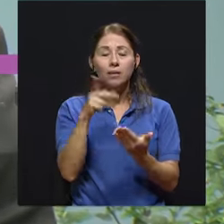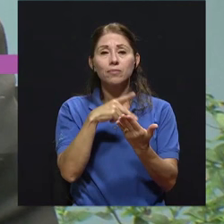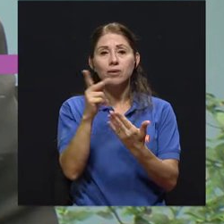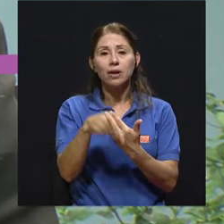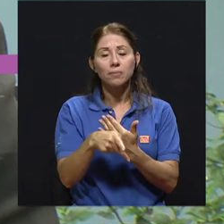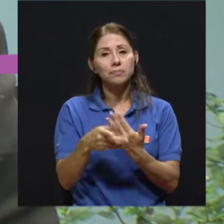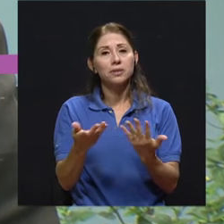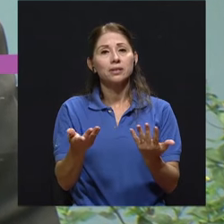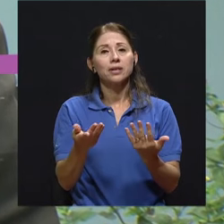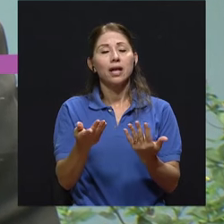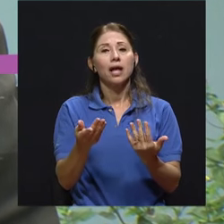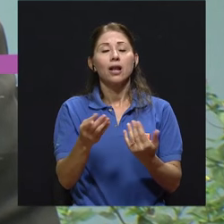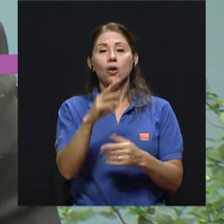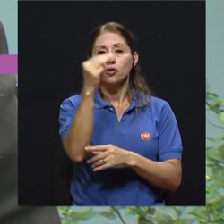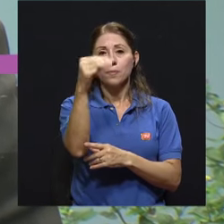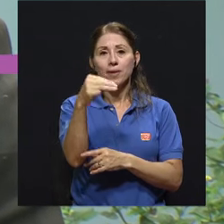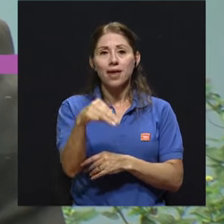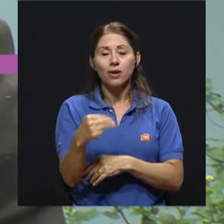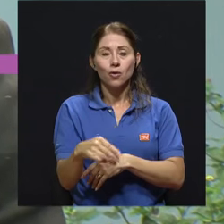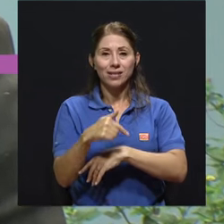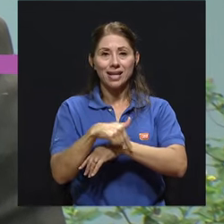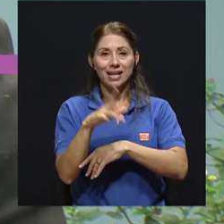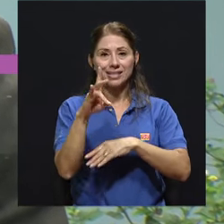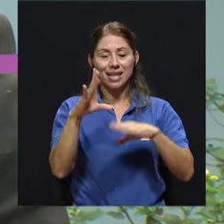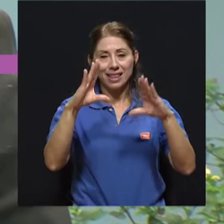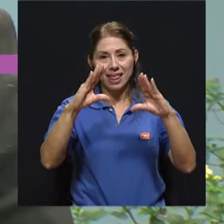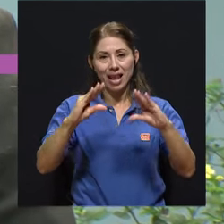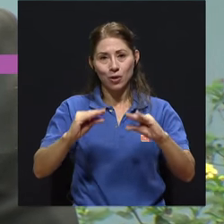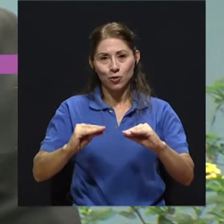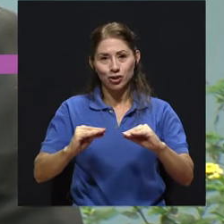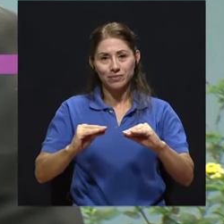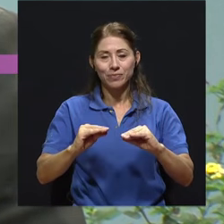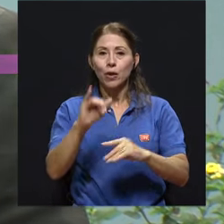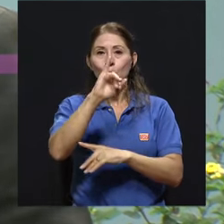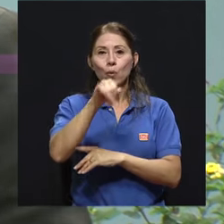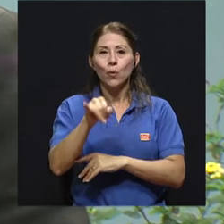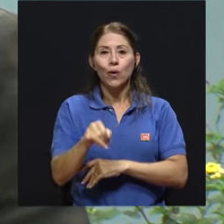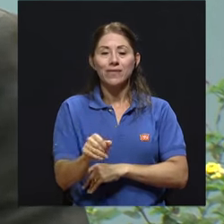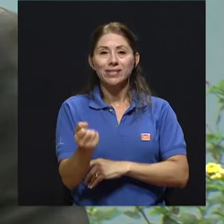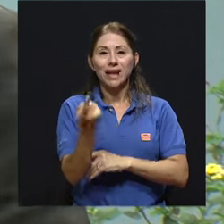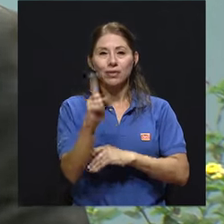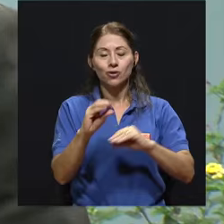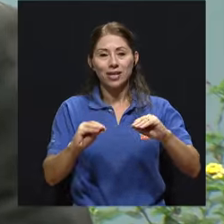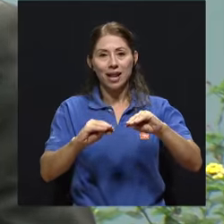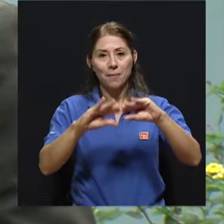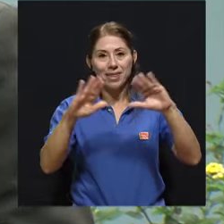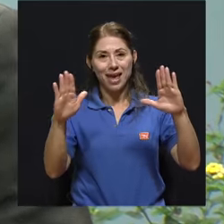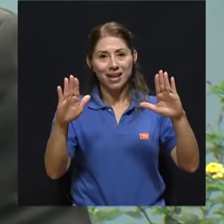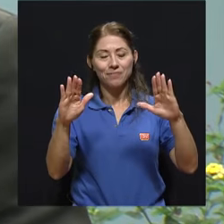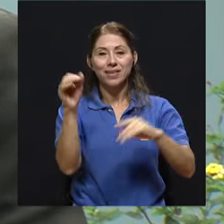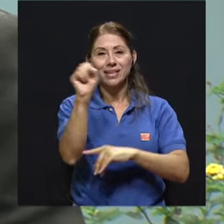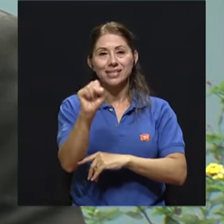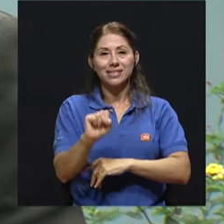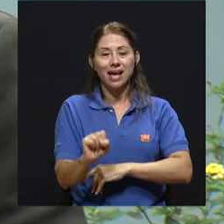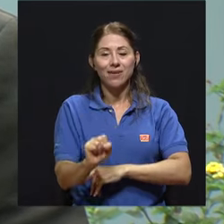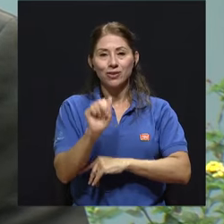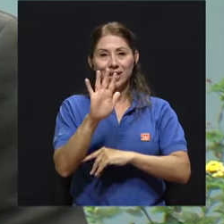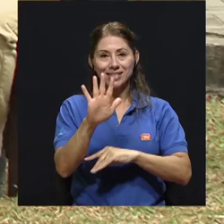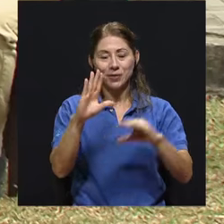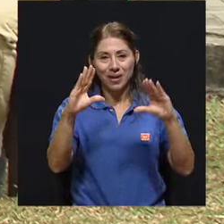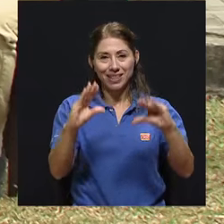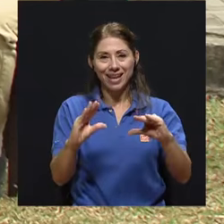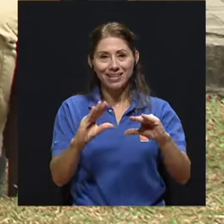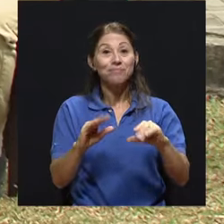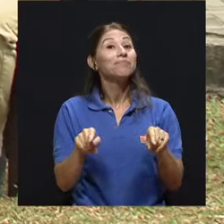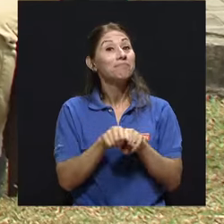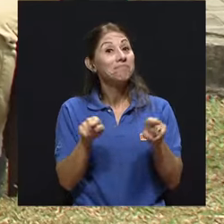observar los días miércoles a las 7 de la noche, los jueves a las 11 de la mañana y los sábados a las 5 de la tarde.